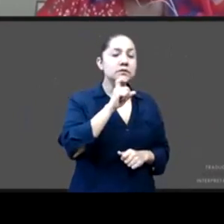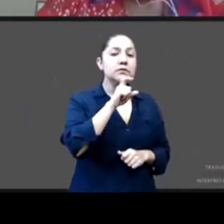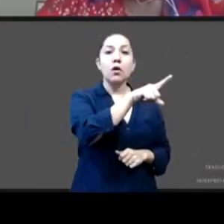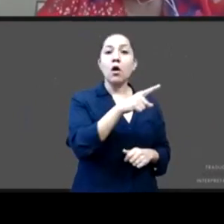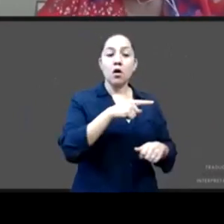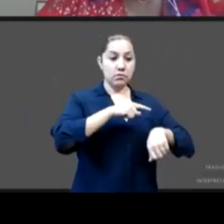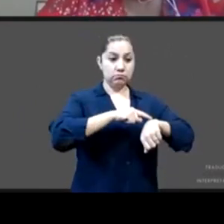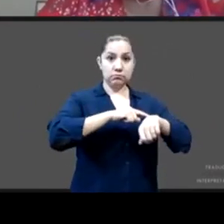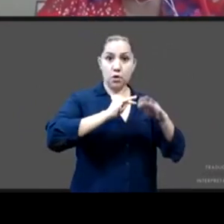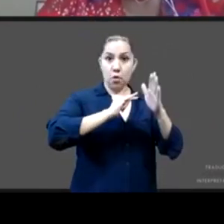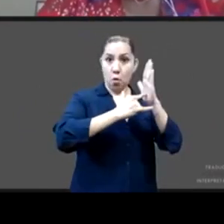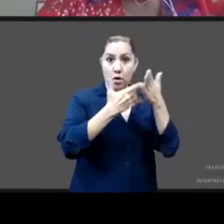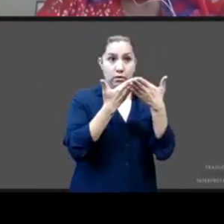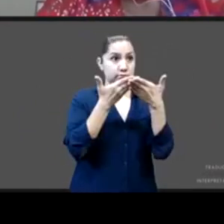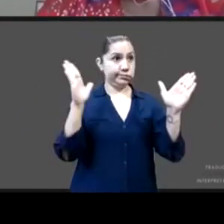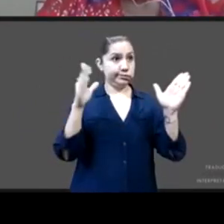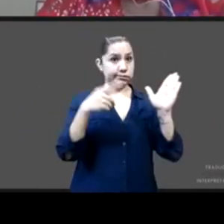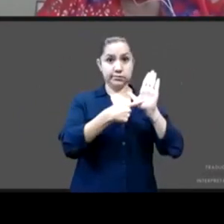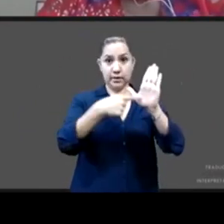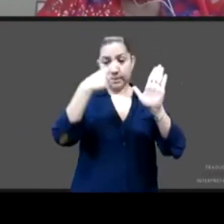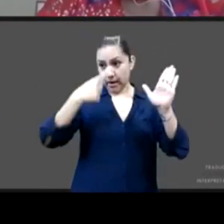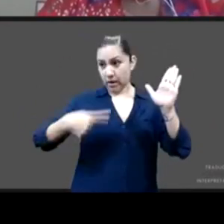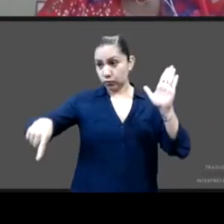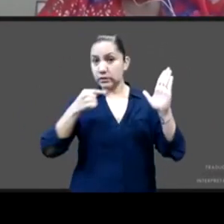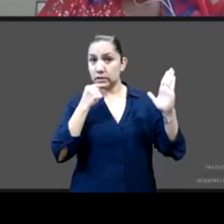horarios infantiles. Está ligado a